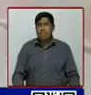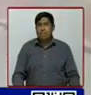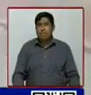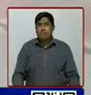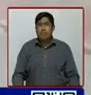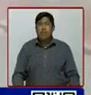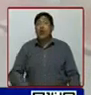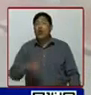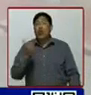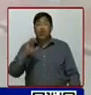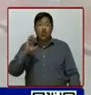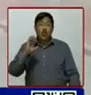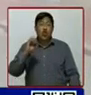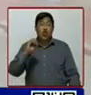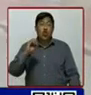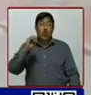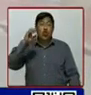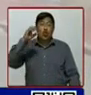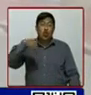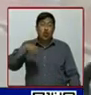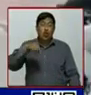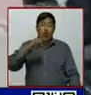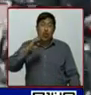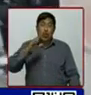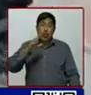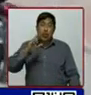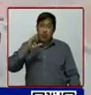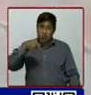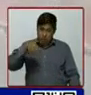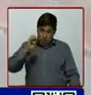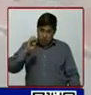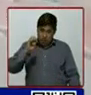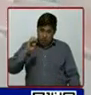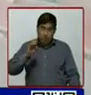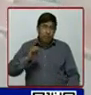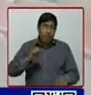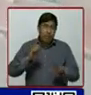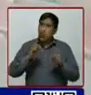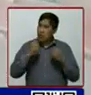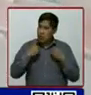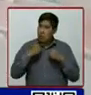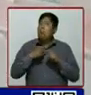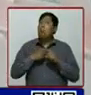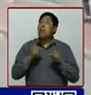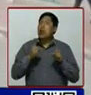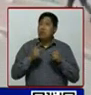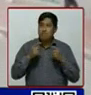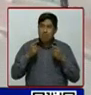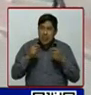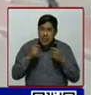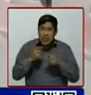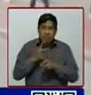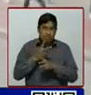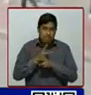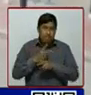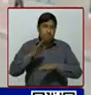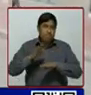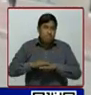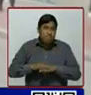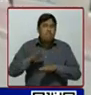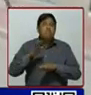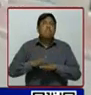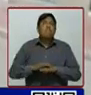El coqueluche es otra enfermedad que preocupa y si bien Potosí hasta el momento no ha presentado ni un caso positivo, el área de salud quiere